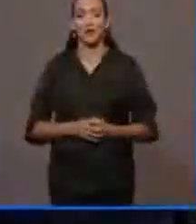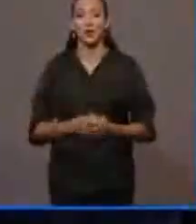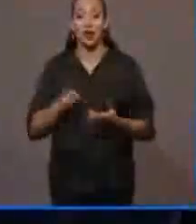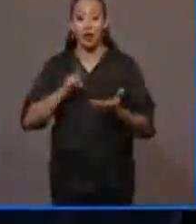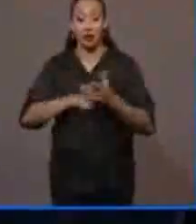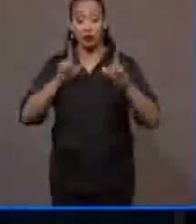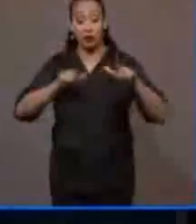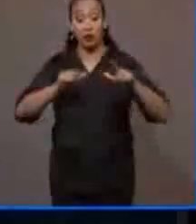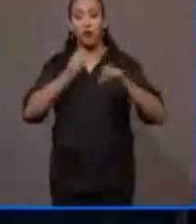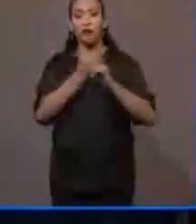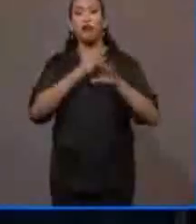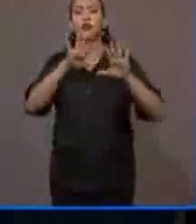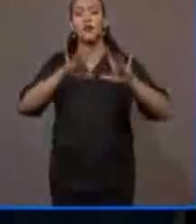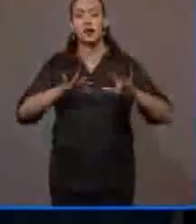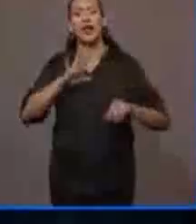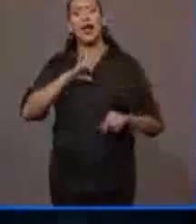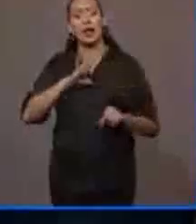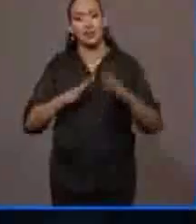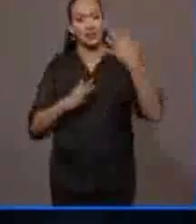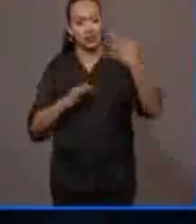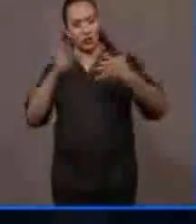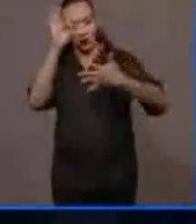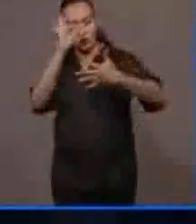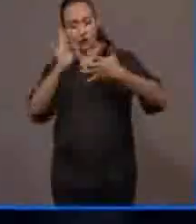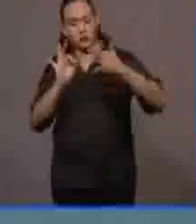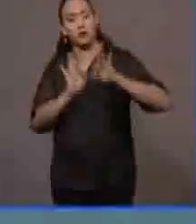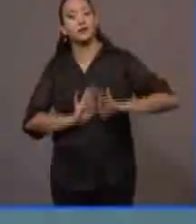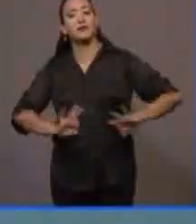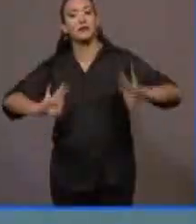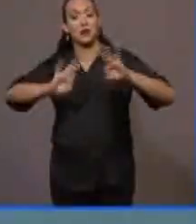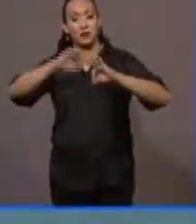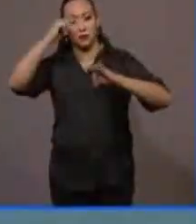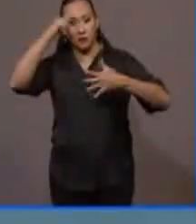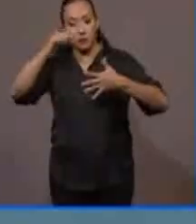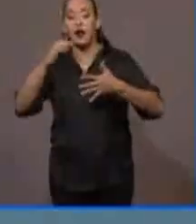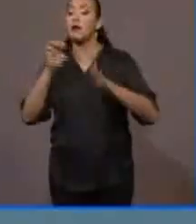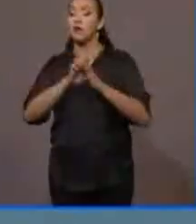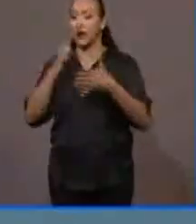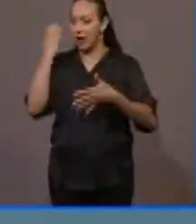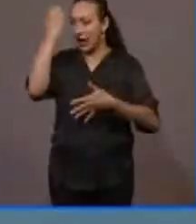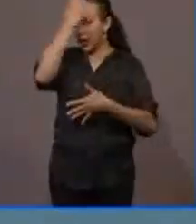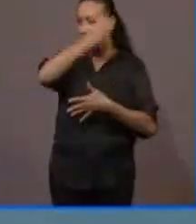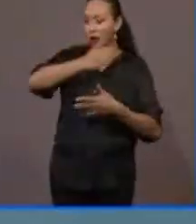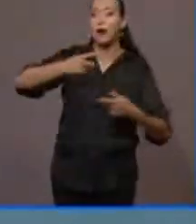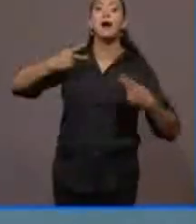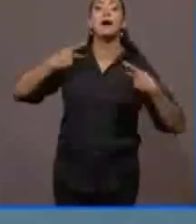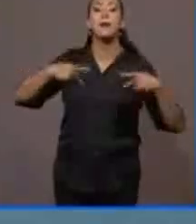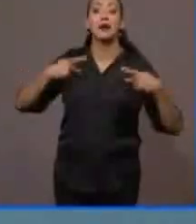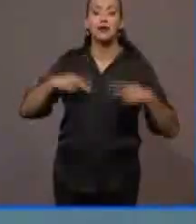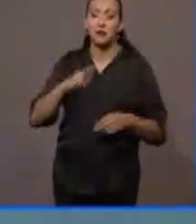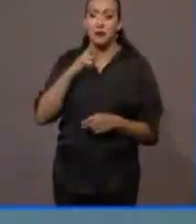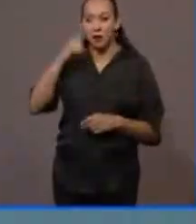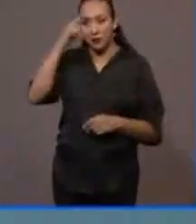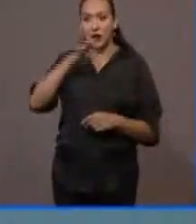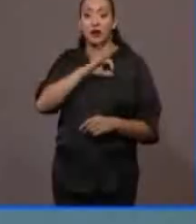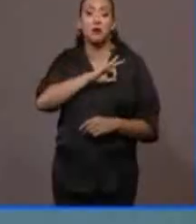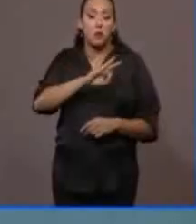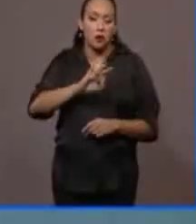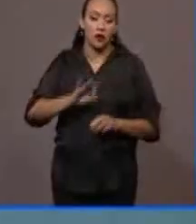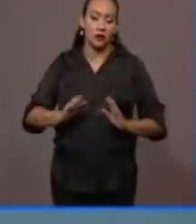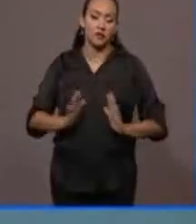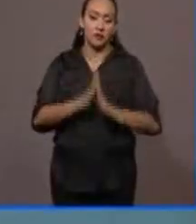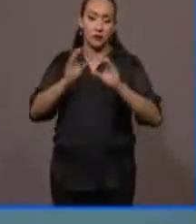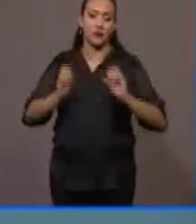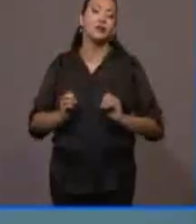contenidos se enfocan en 5 criterios clave que consideran fundamentales para evaluar mejor a quienes aspiran a formar parte de la Judicatura Federal